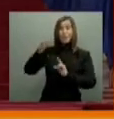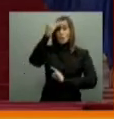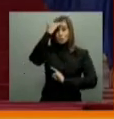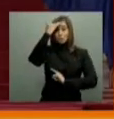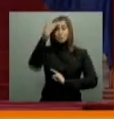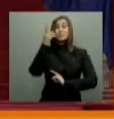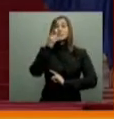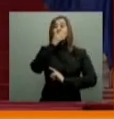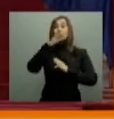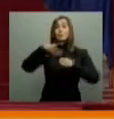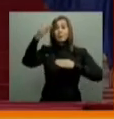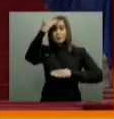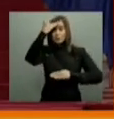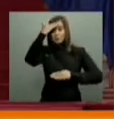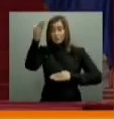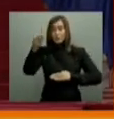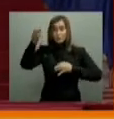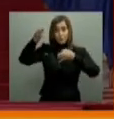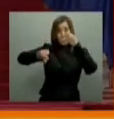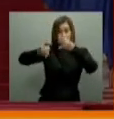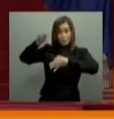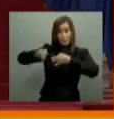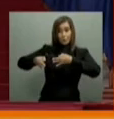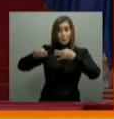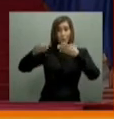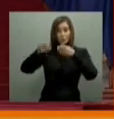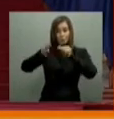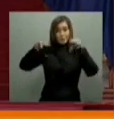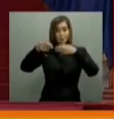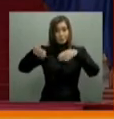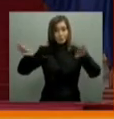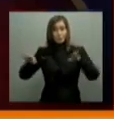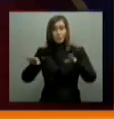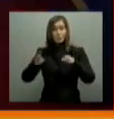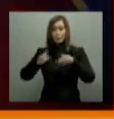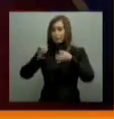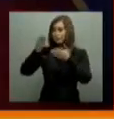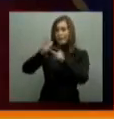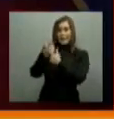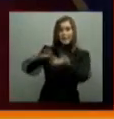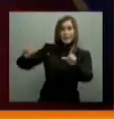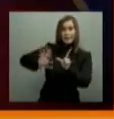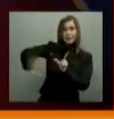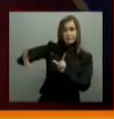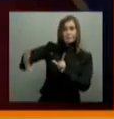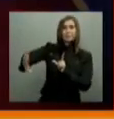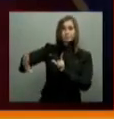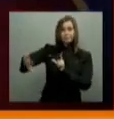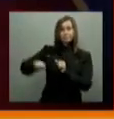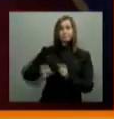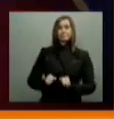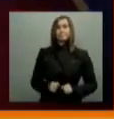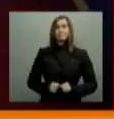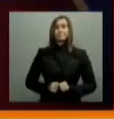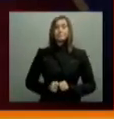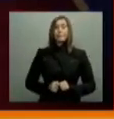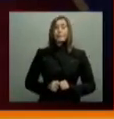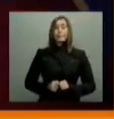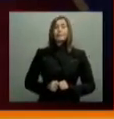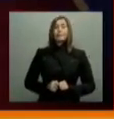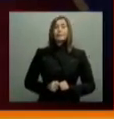aquí desde ética y moral profesional pero hay que reconocer que ha sido un esfuerzo conjunto bastante